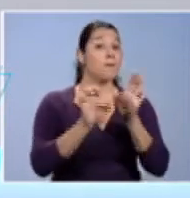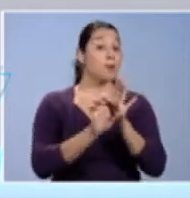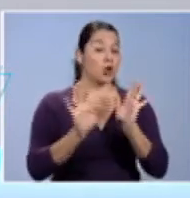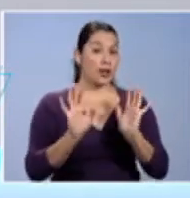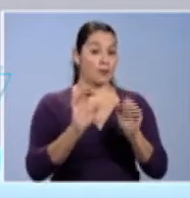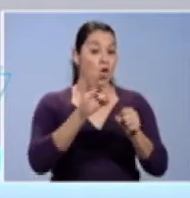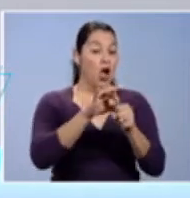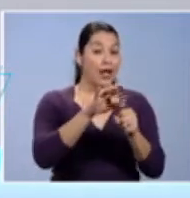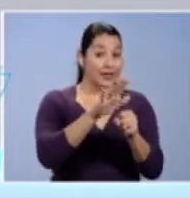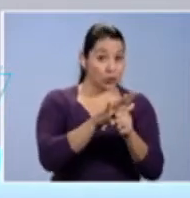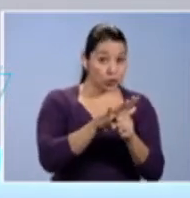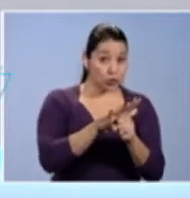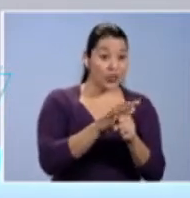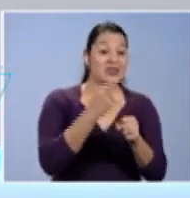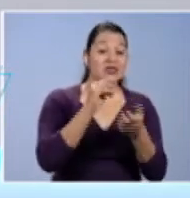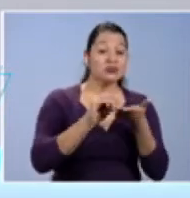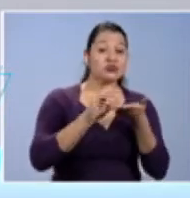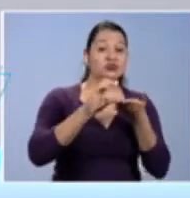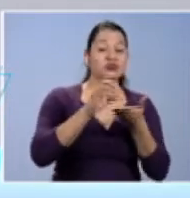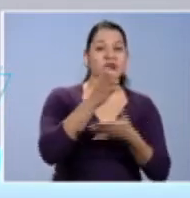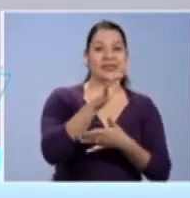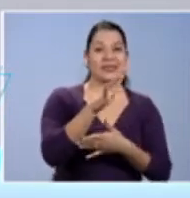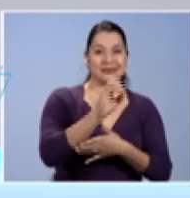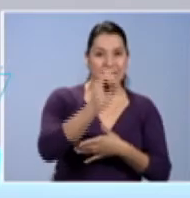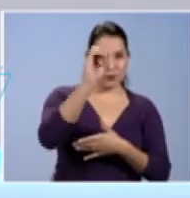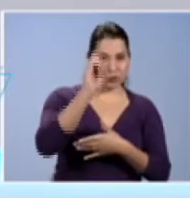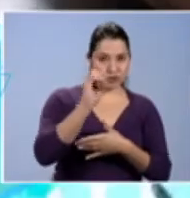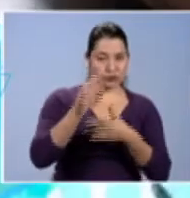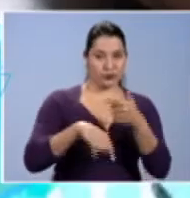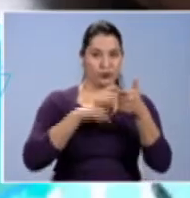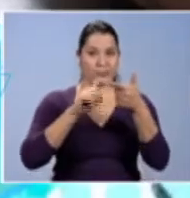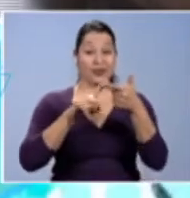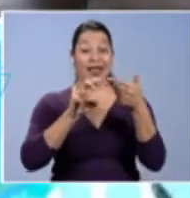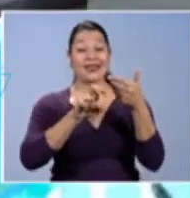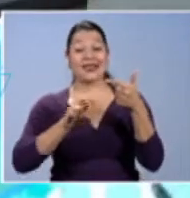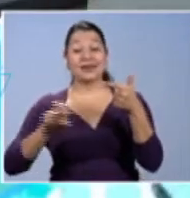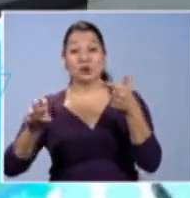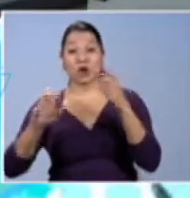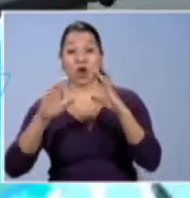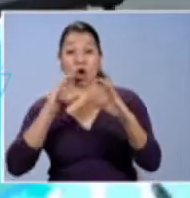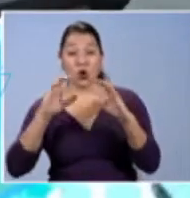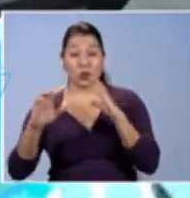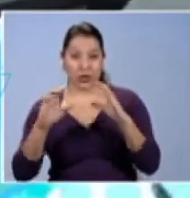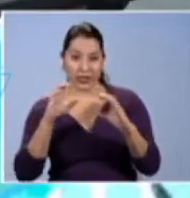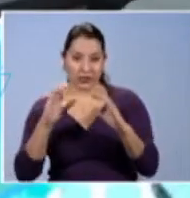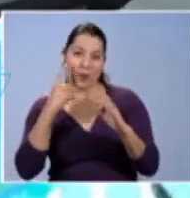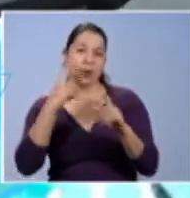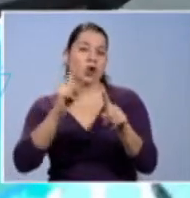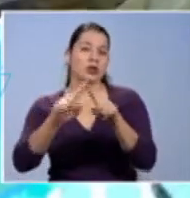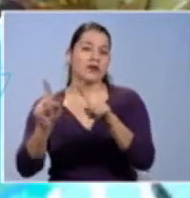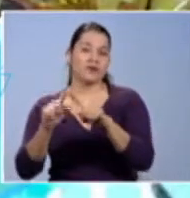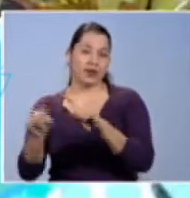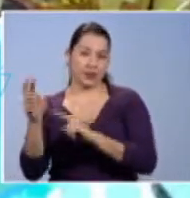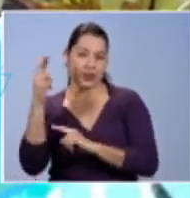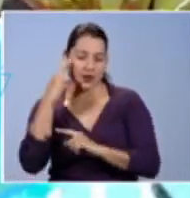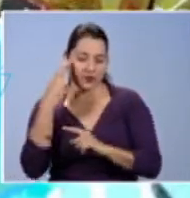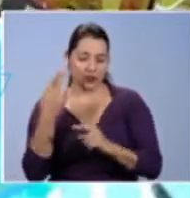tenemos en agricultura, que va a aumentar un 15%. Tenemos el caso de transportes y comunicación, por una serie de factores, ¿verdad?,